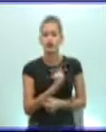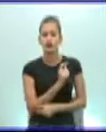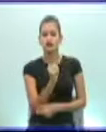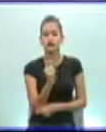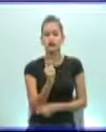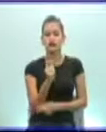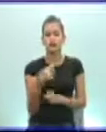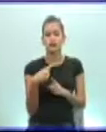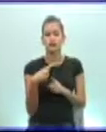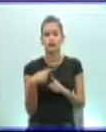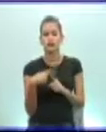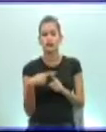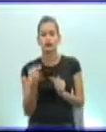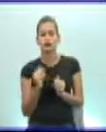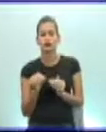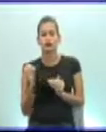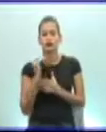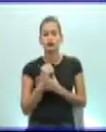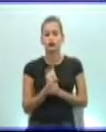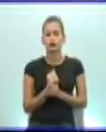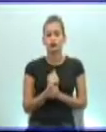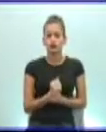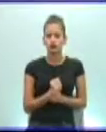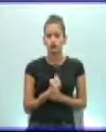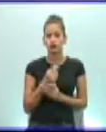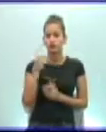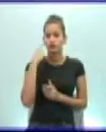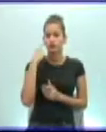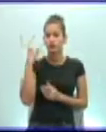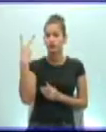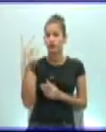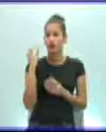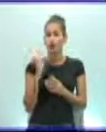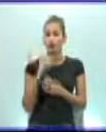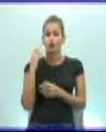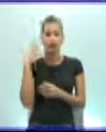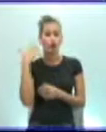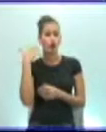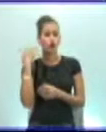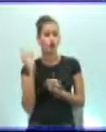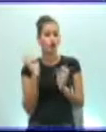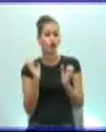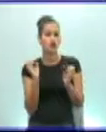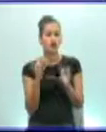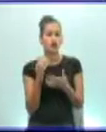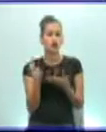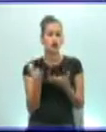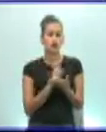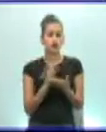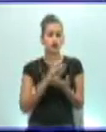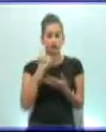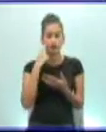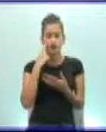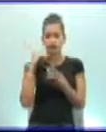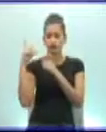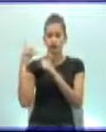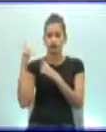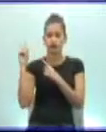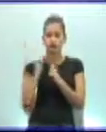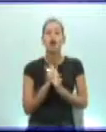color diferente, rojo y azul. Y ahí podemos estar viendo los temas: dominios numéricos, cálculo y